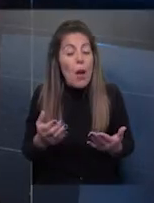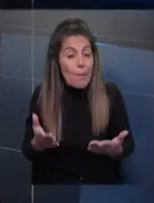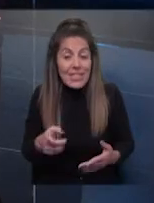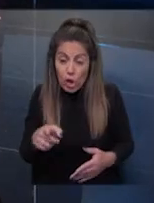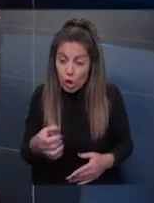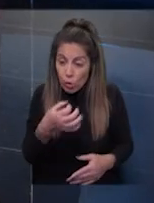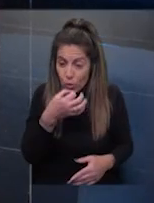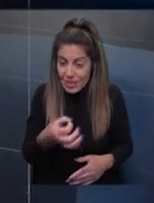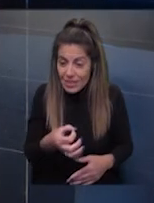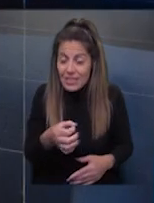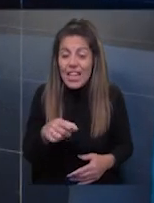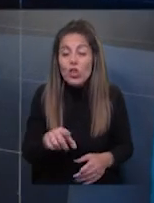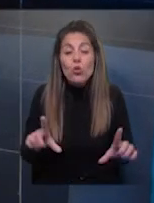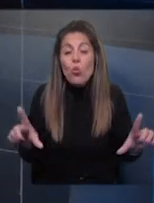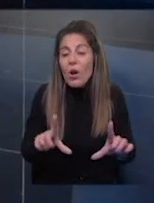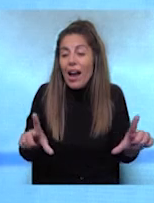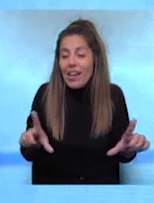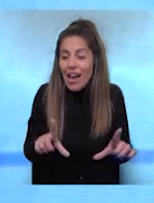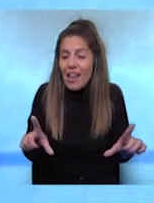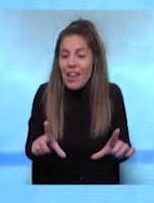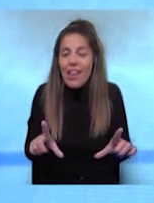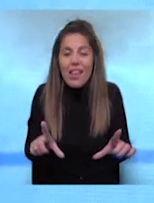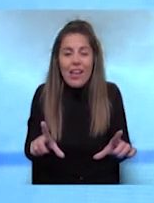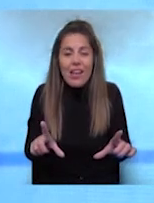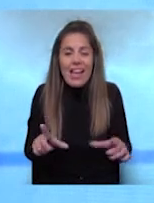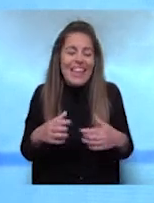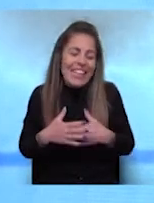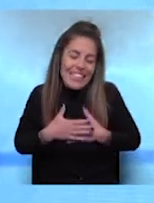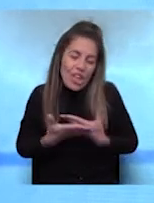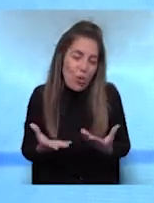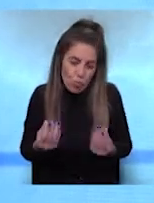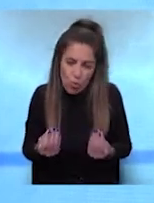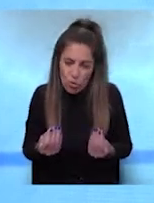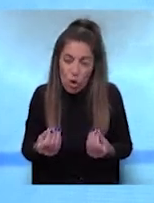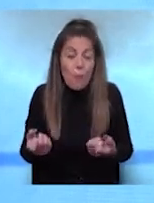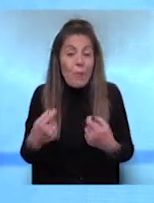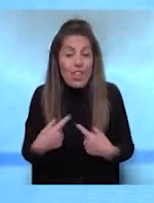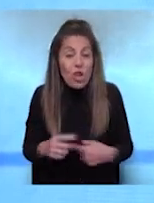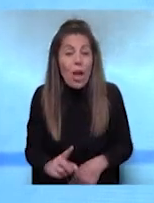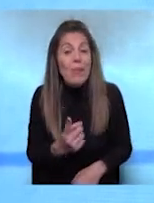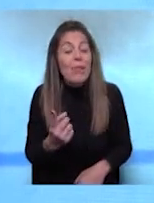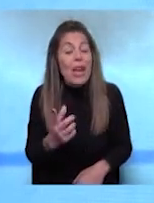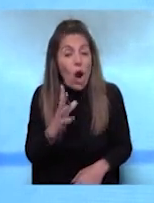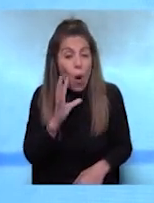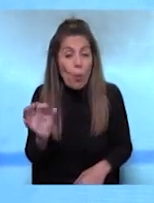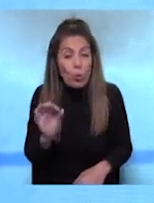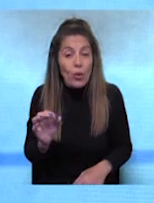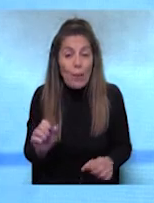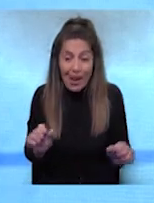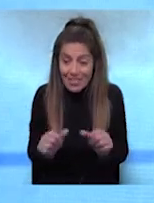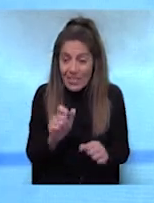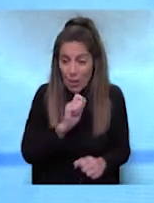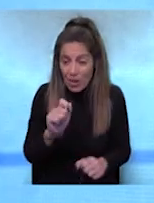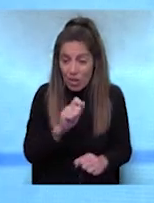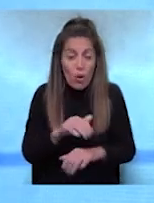decís, que este es un canal al que quiero mucho, al que me dio las primeras posibilidades para hacer el periodismo, el nivel